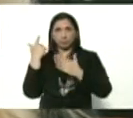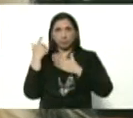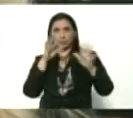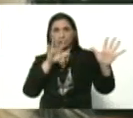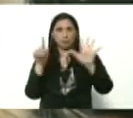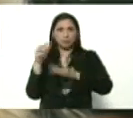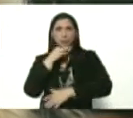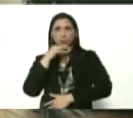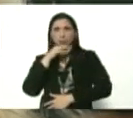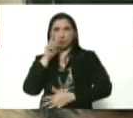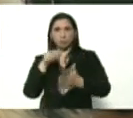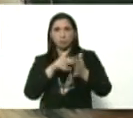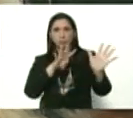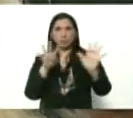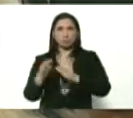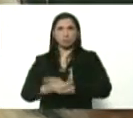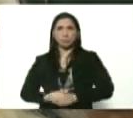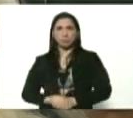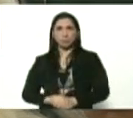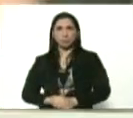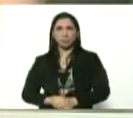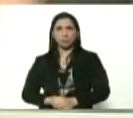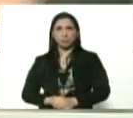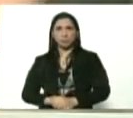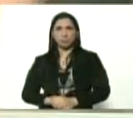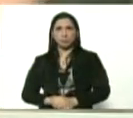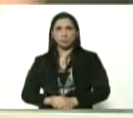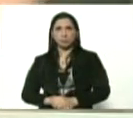16 de octubre del